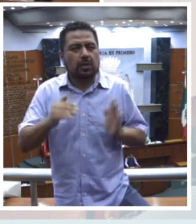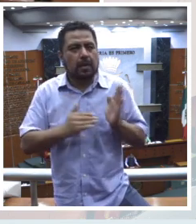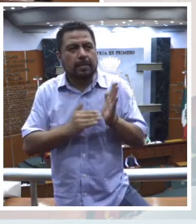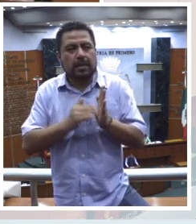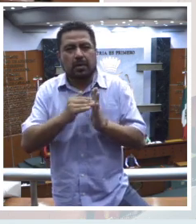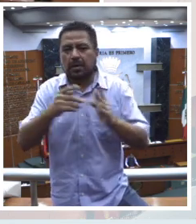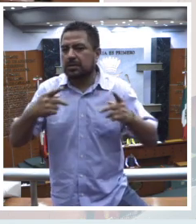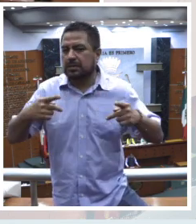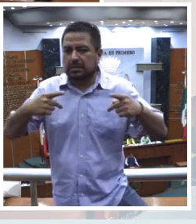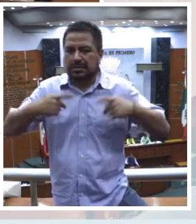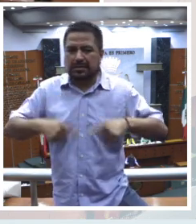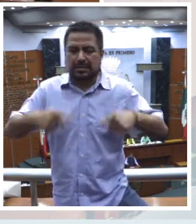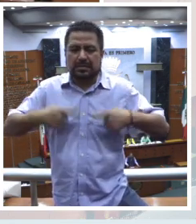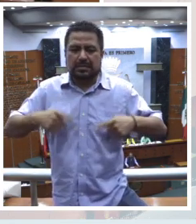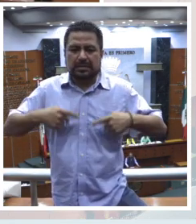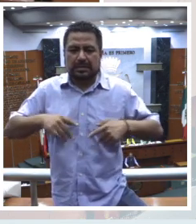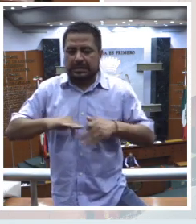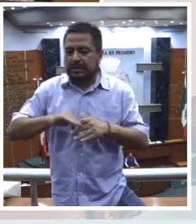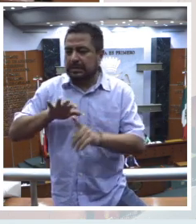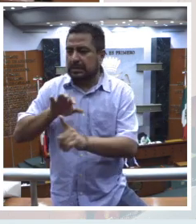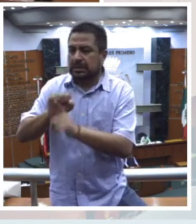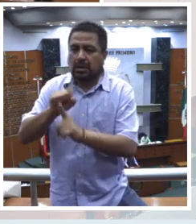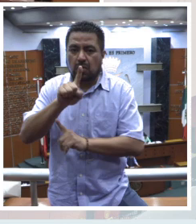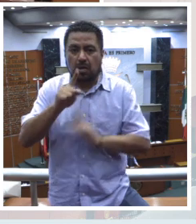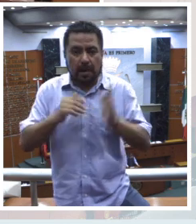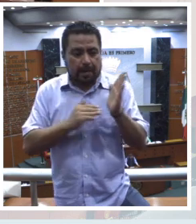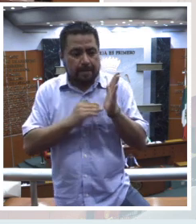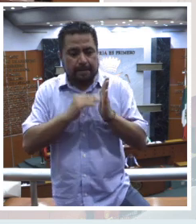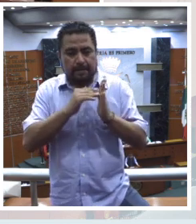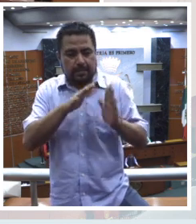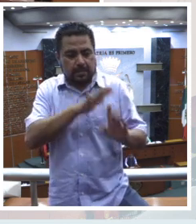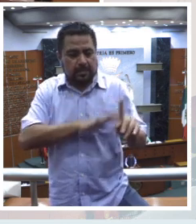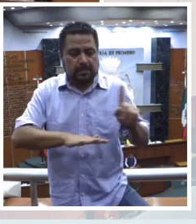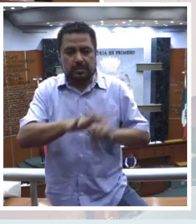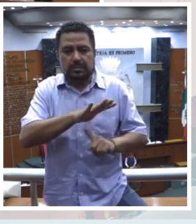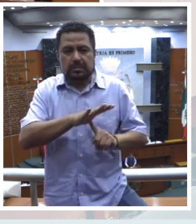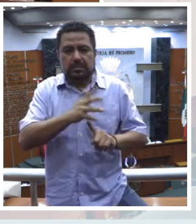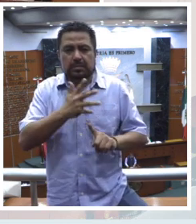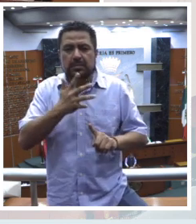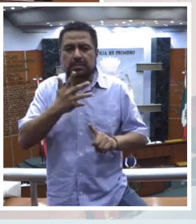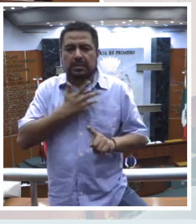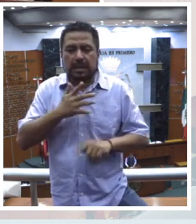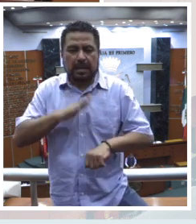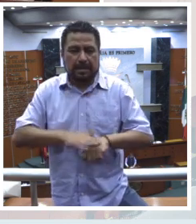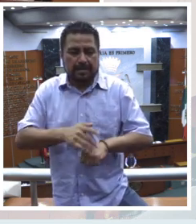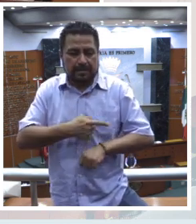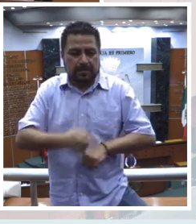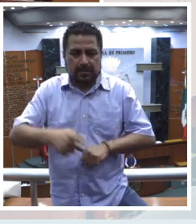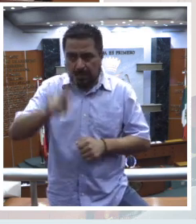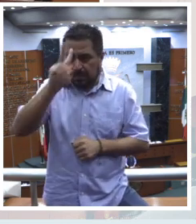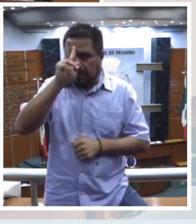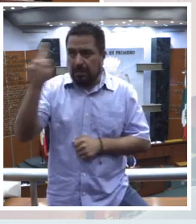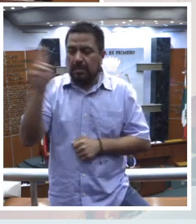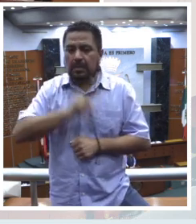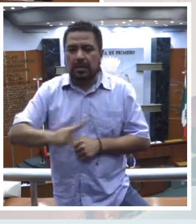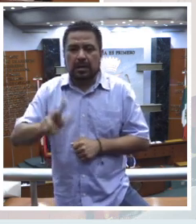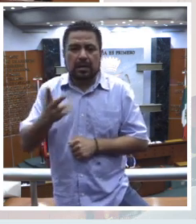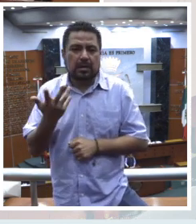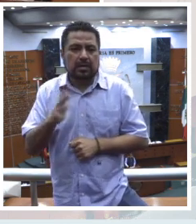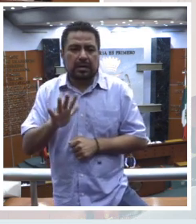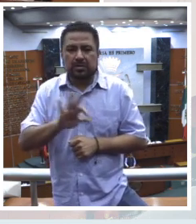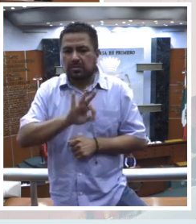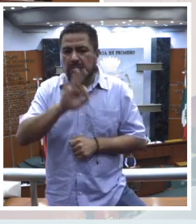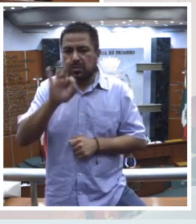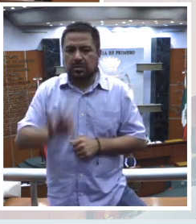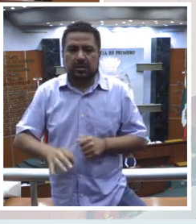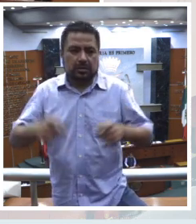de personas, y casi un millón de ellas se encontraba en pobreza extrema, equivalente al 10%